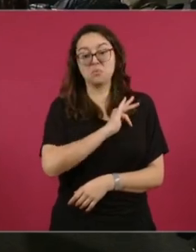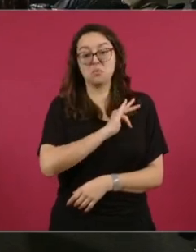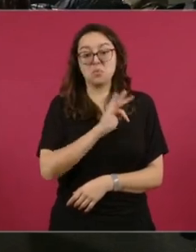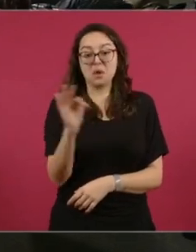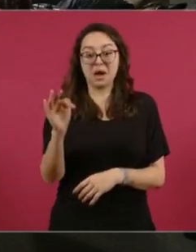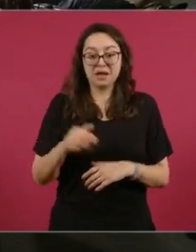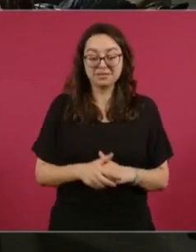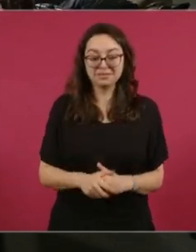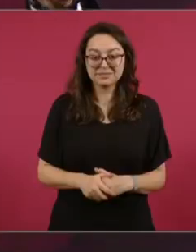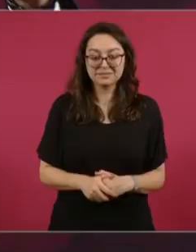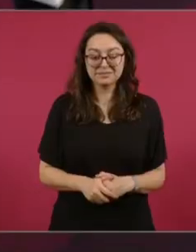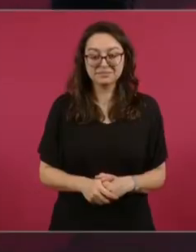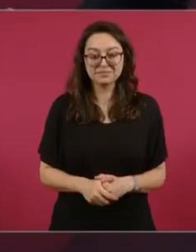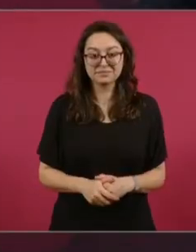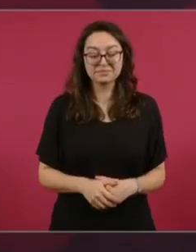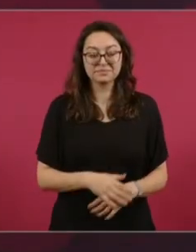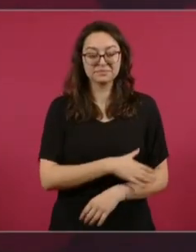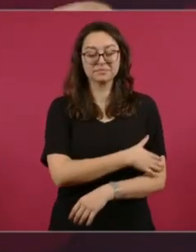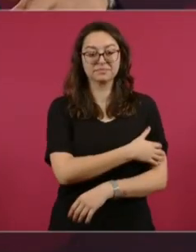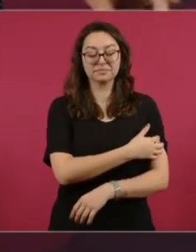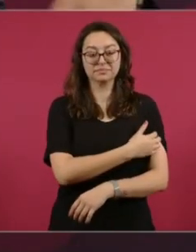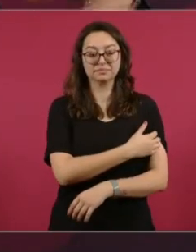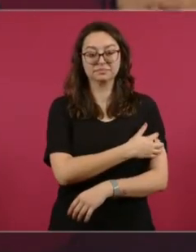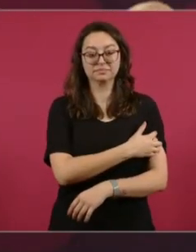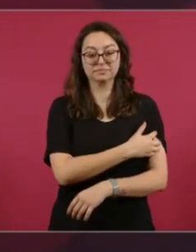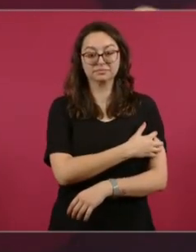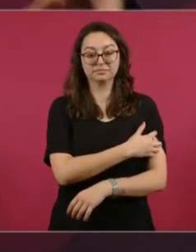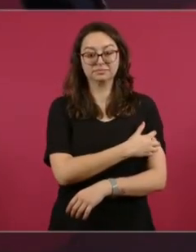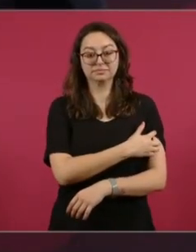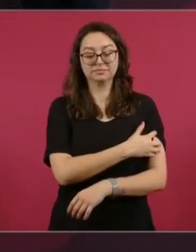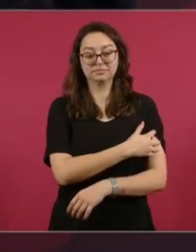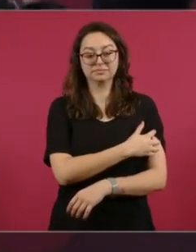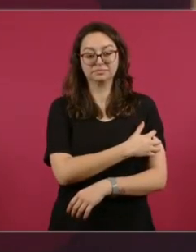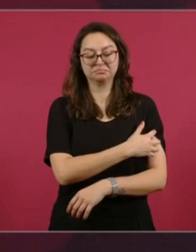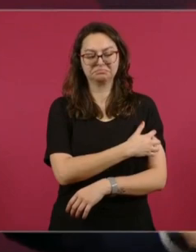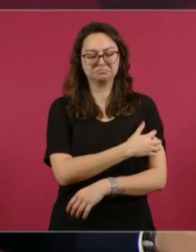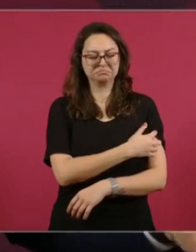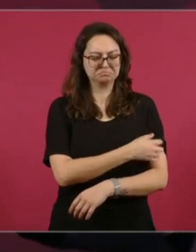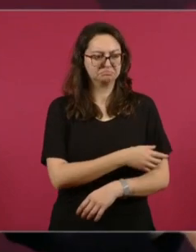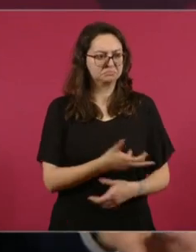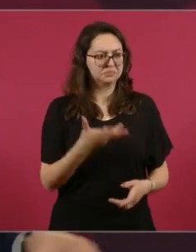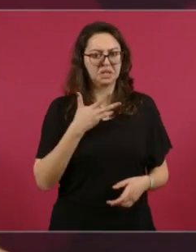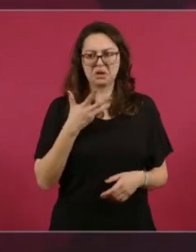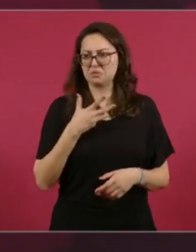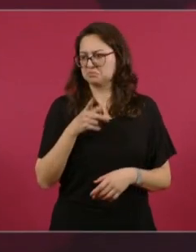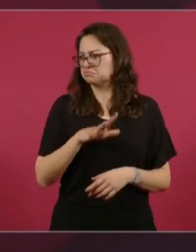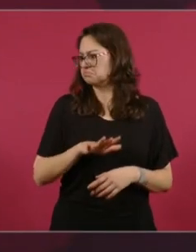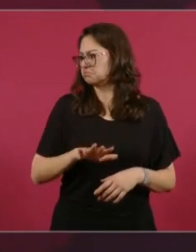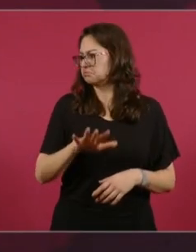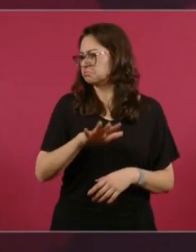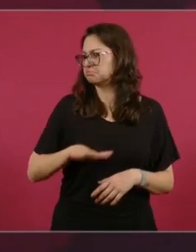Ahora mismo lo hago, si me dispongo, tengo toda la red,